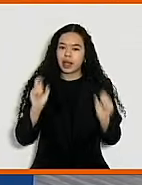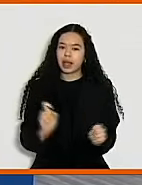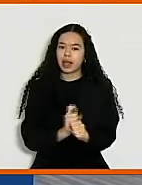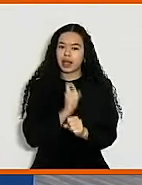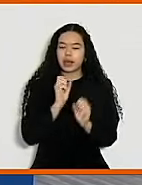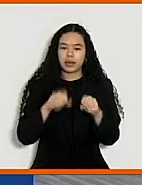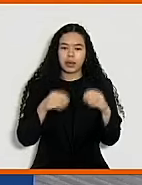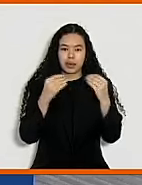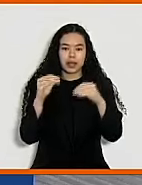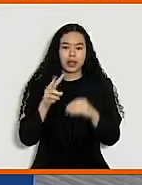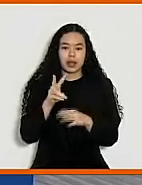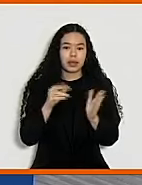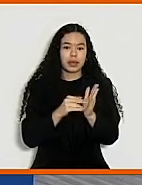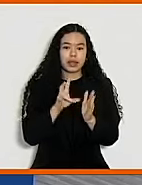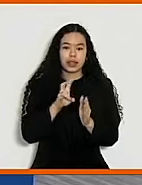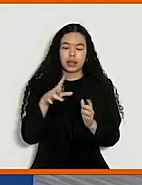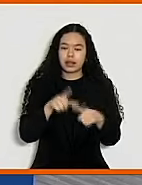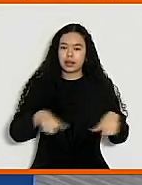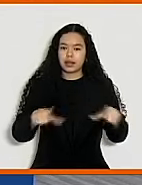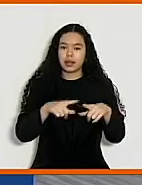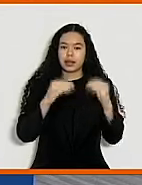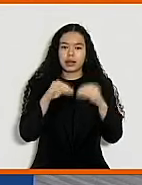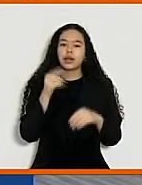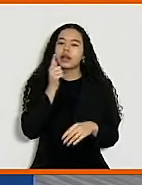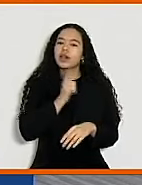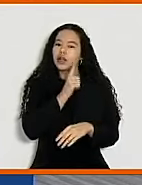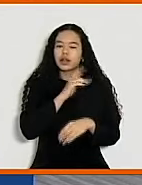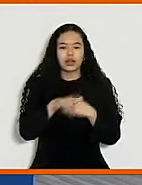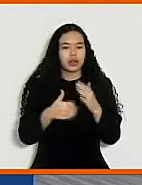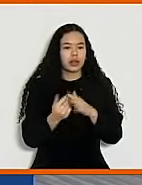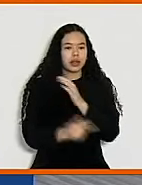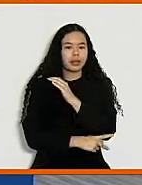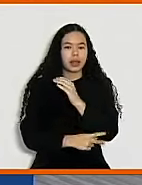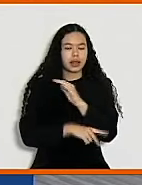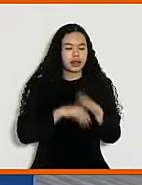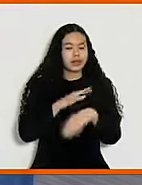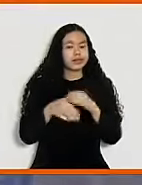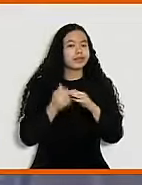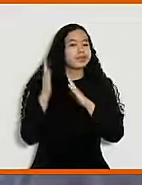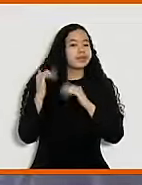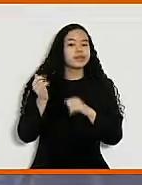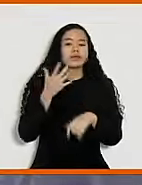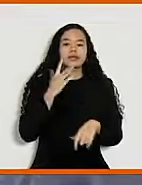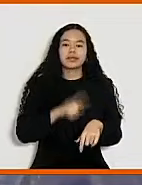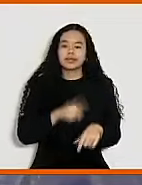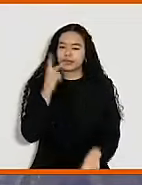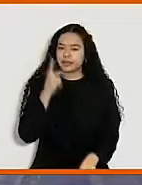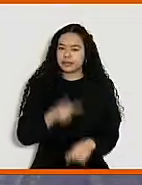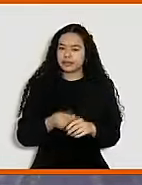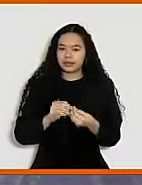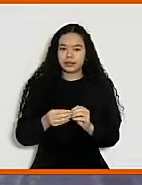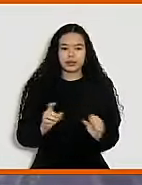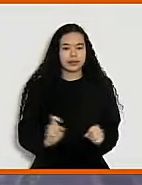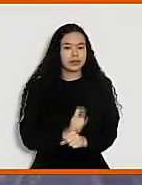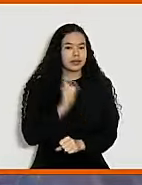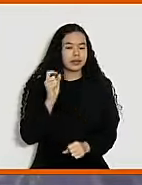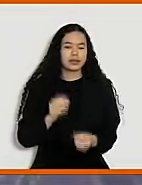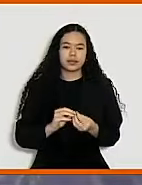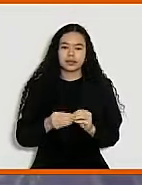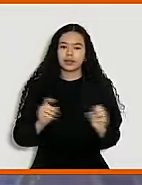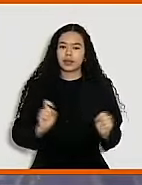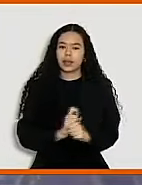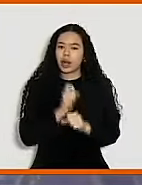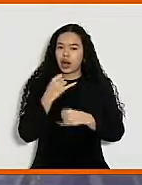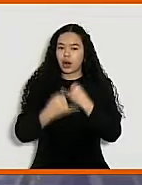en los más de 2.700 puntos de venta Loto a nivel nacional. Te deseo suerte porque vamos a conocer los tres dígitos que forman el número ganador para